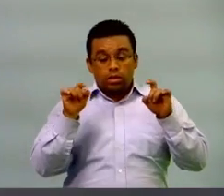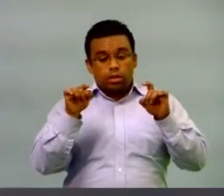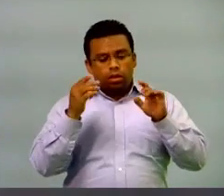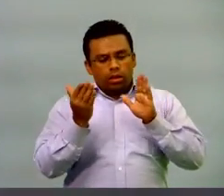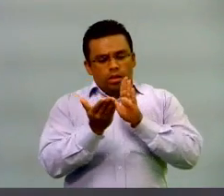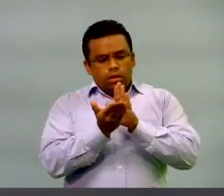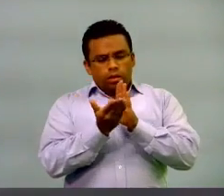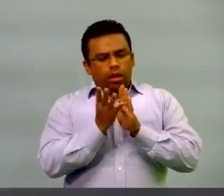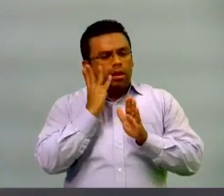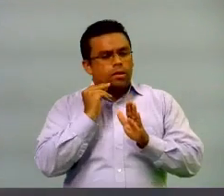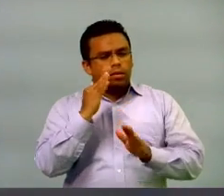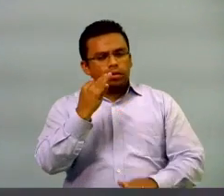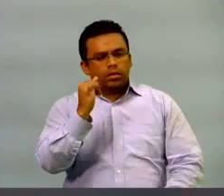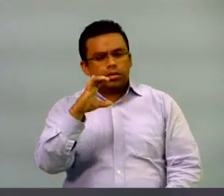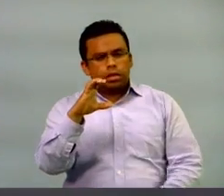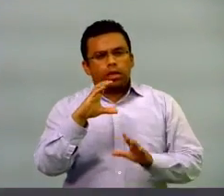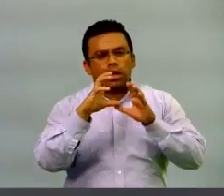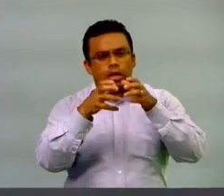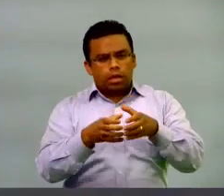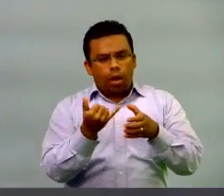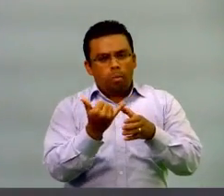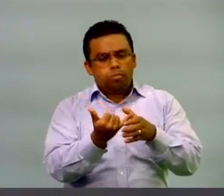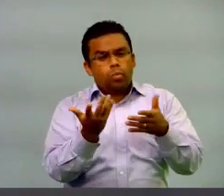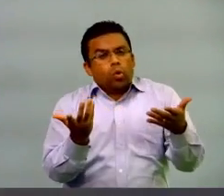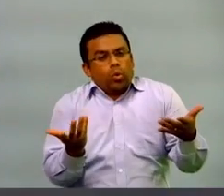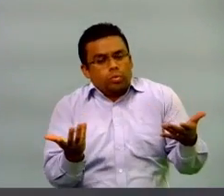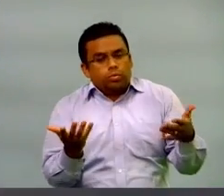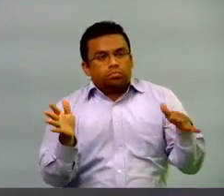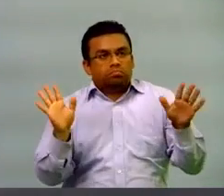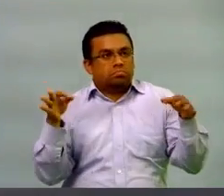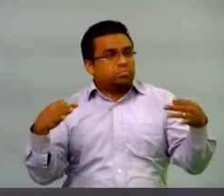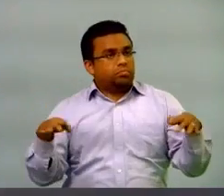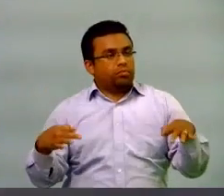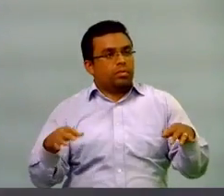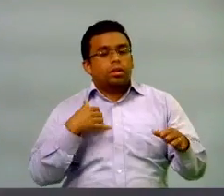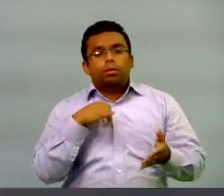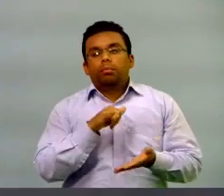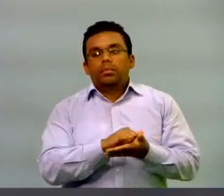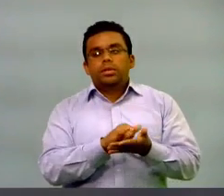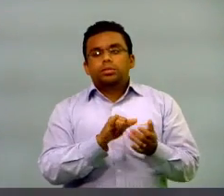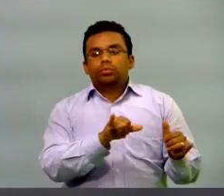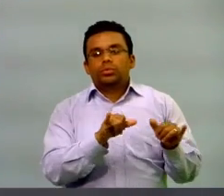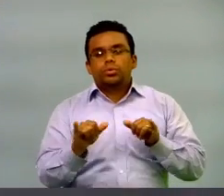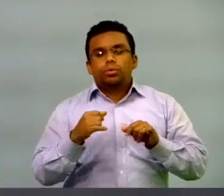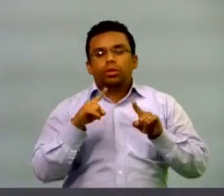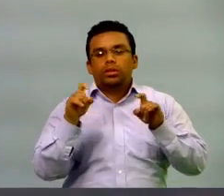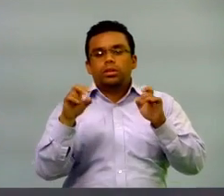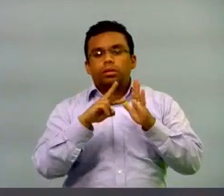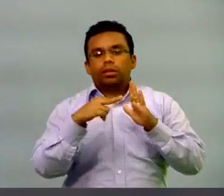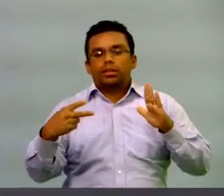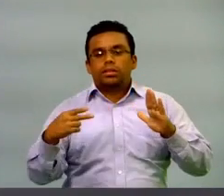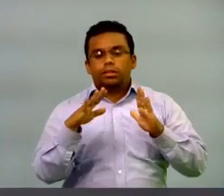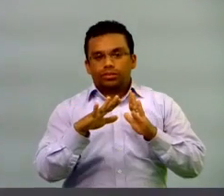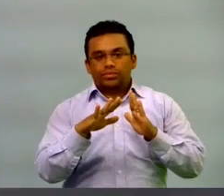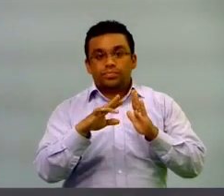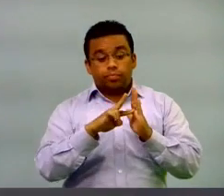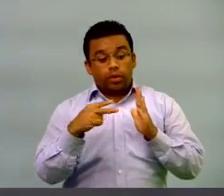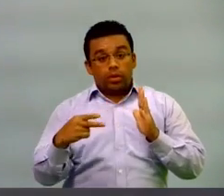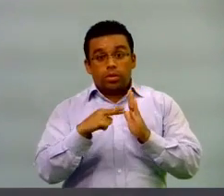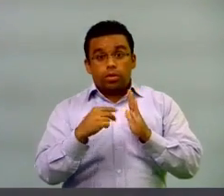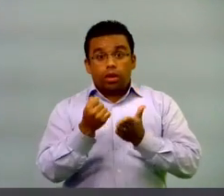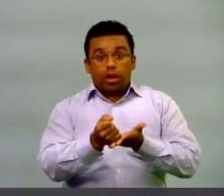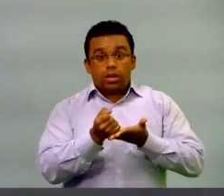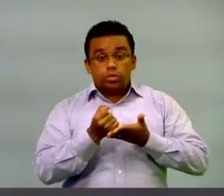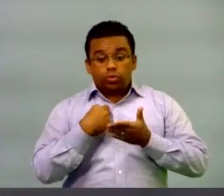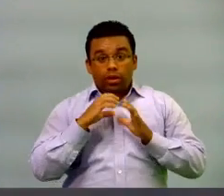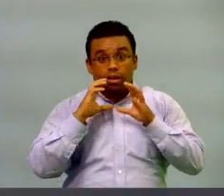aula es algo tan sencillo como utilizar una herramienta tecnológica para darle un giro a una